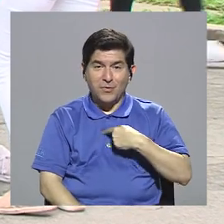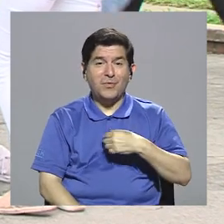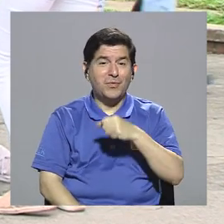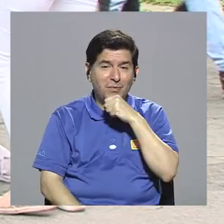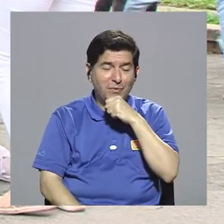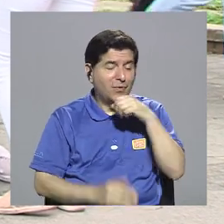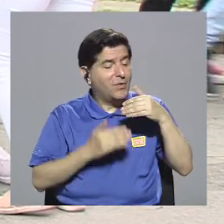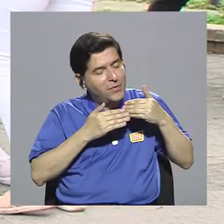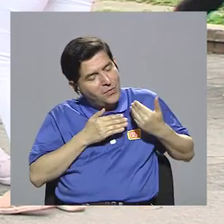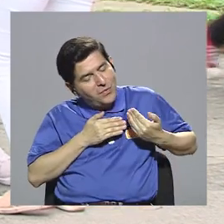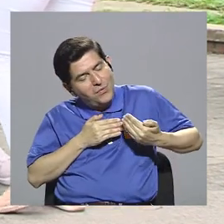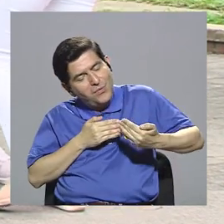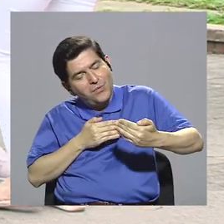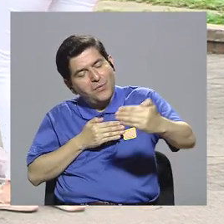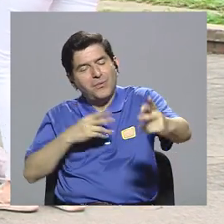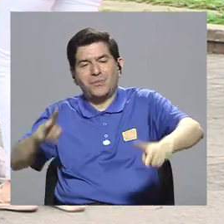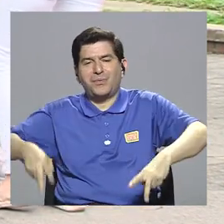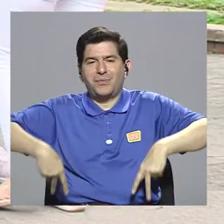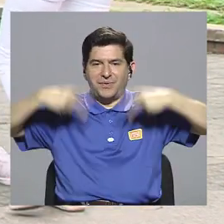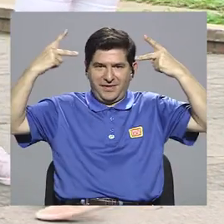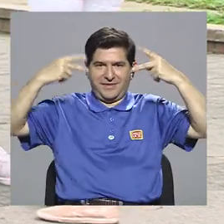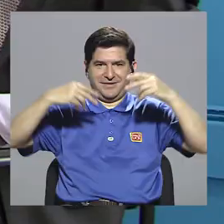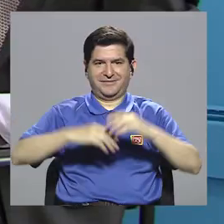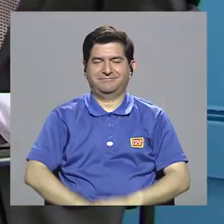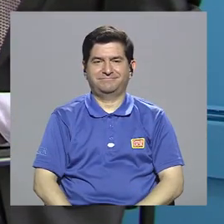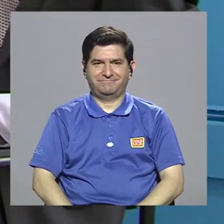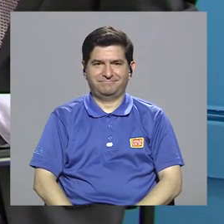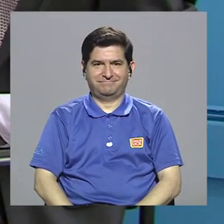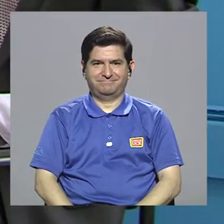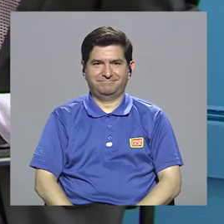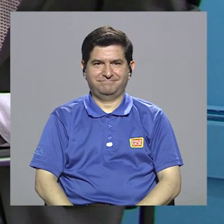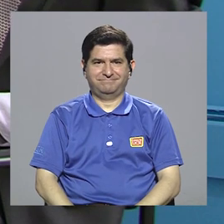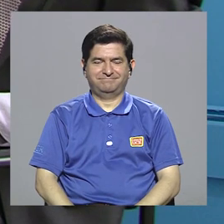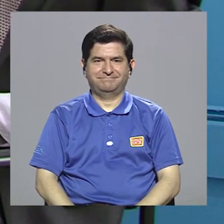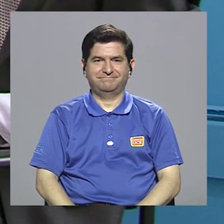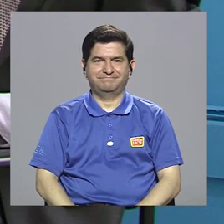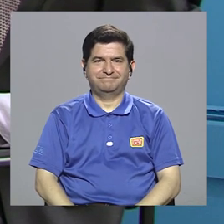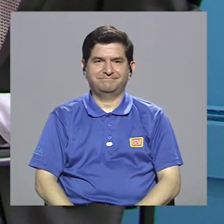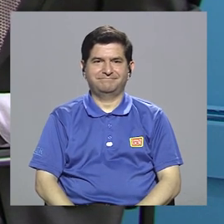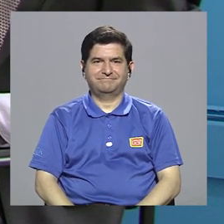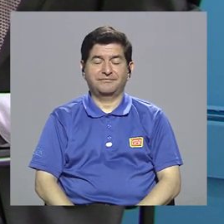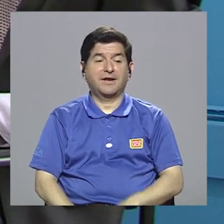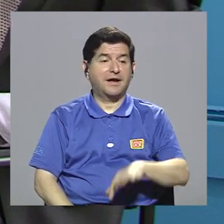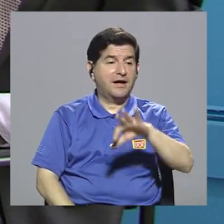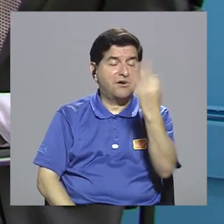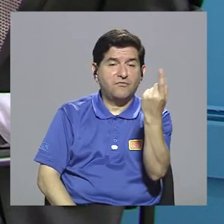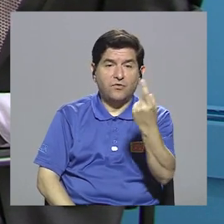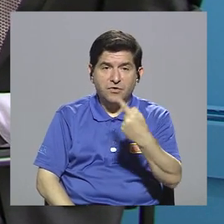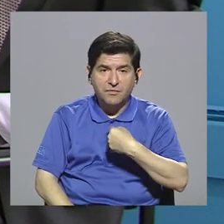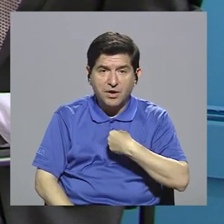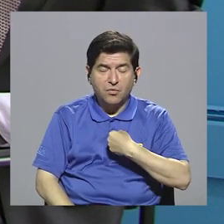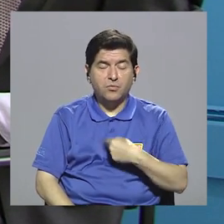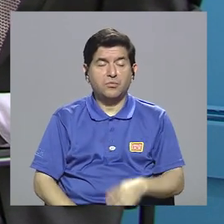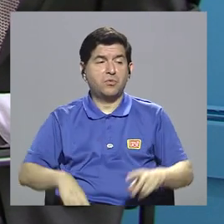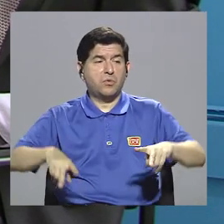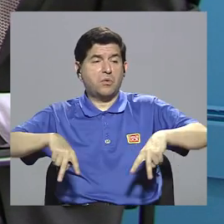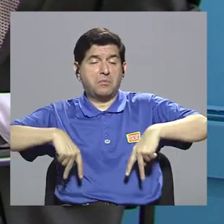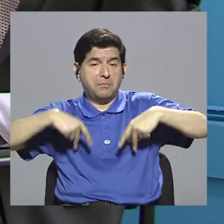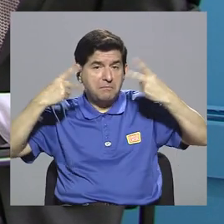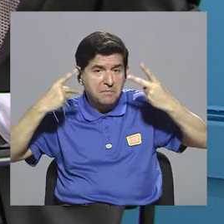uno envejece a lo largo de la vida claro entonces la forma que uno como uno